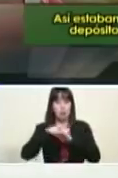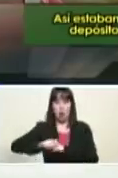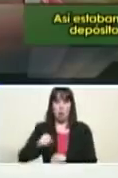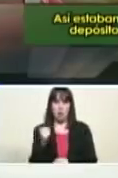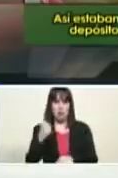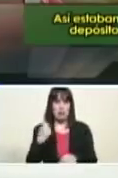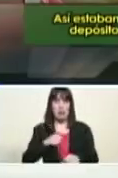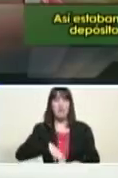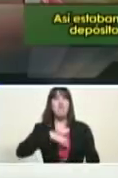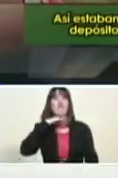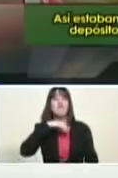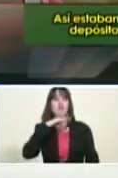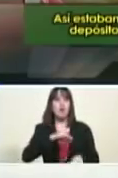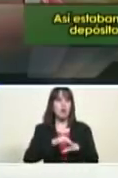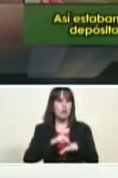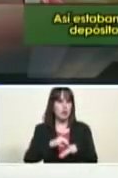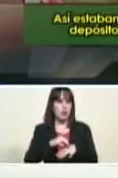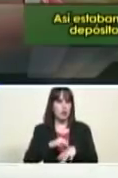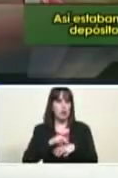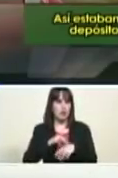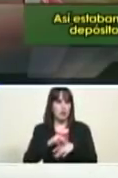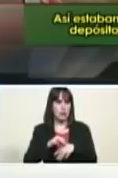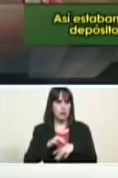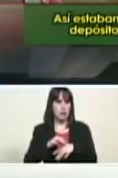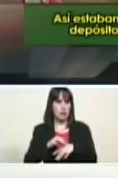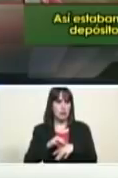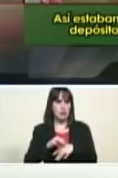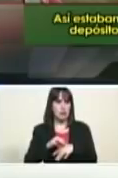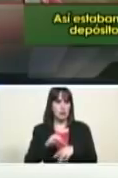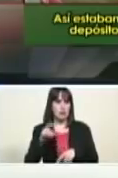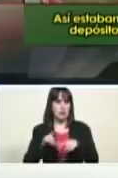de carne. ¿Por qué hacen esto?